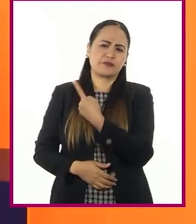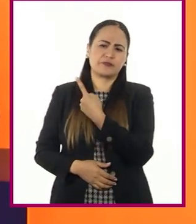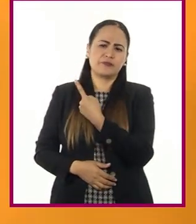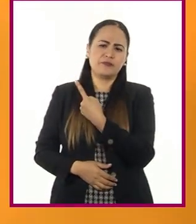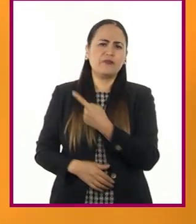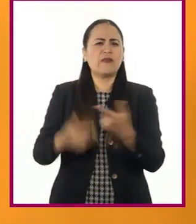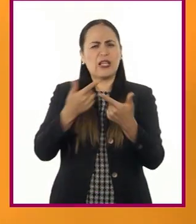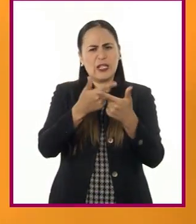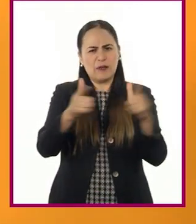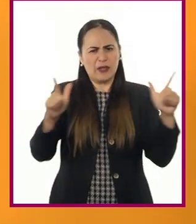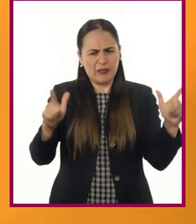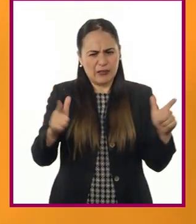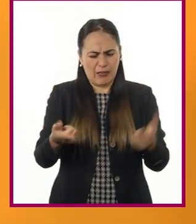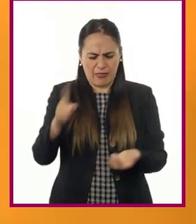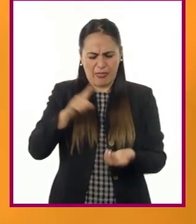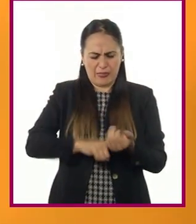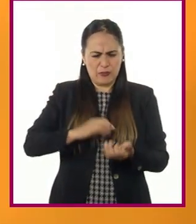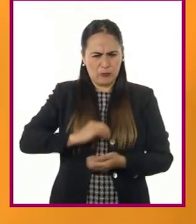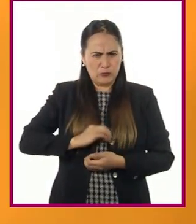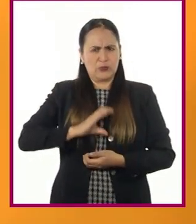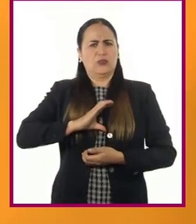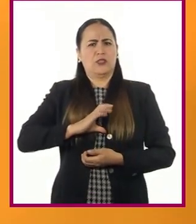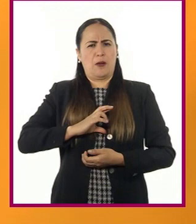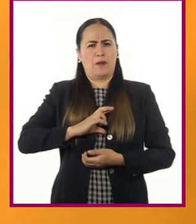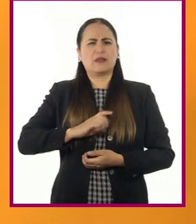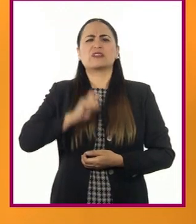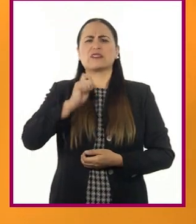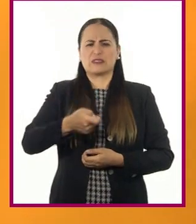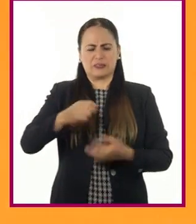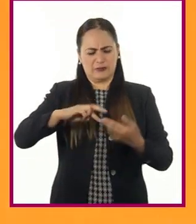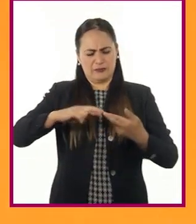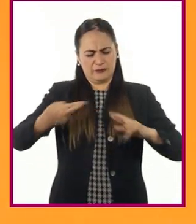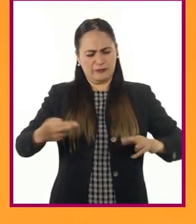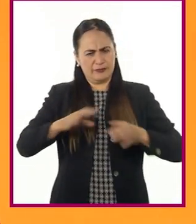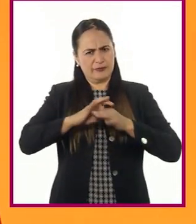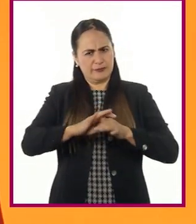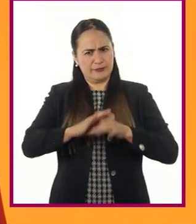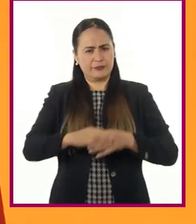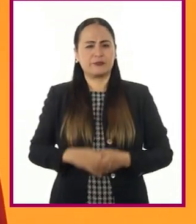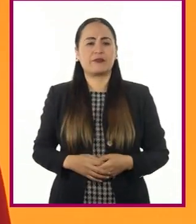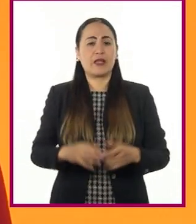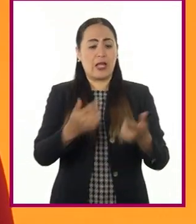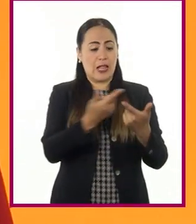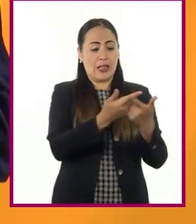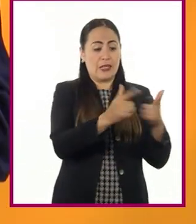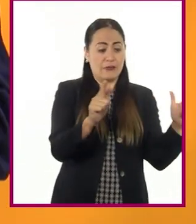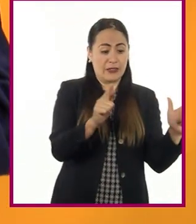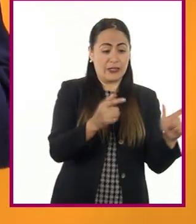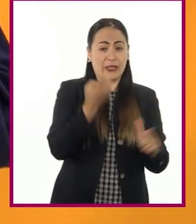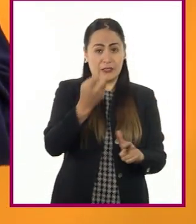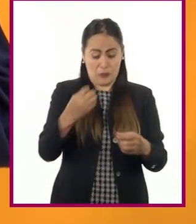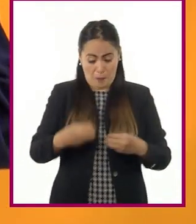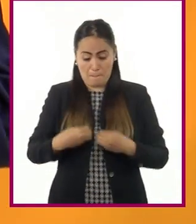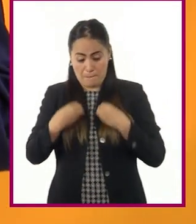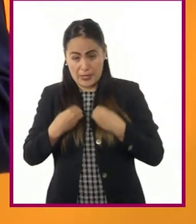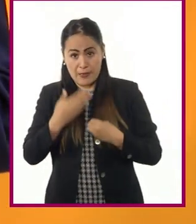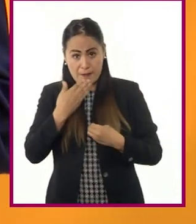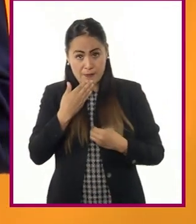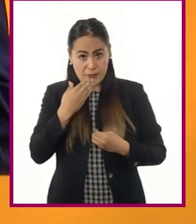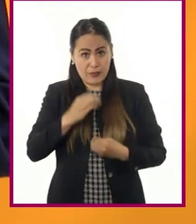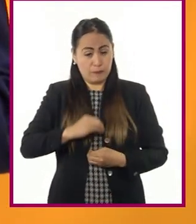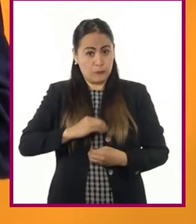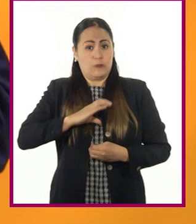maestro? La libertad es una condición para la dignidad humana, porque a través